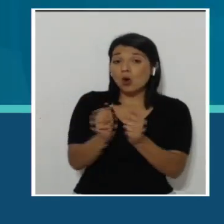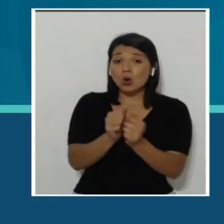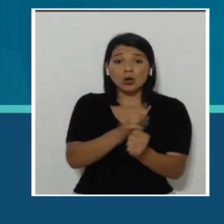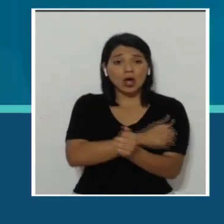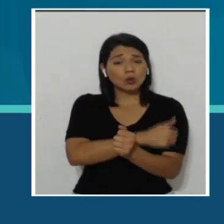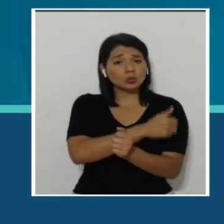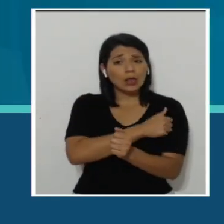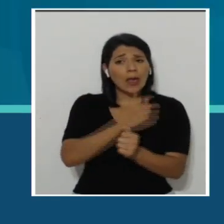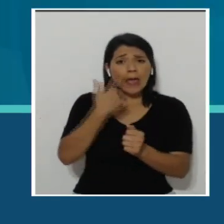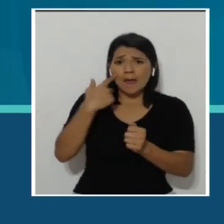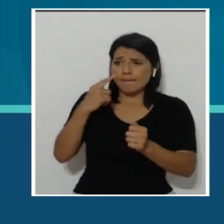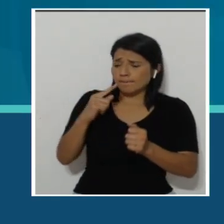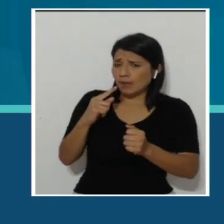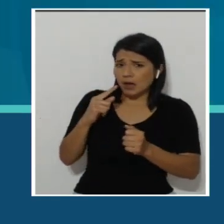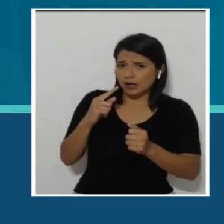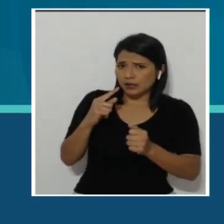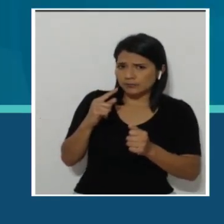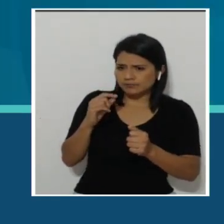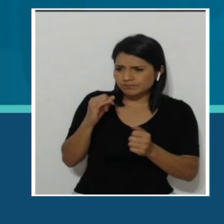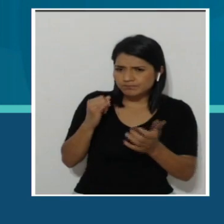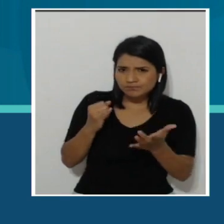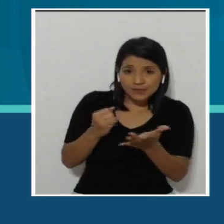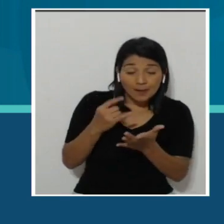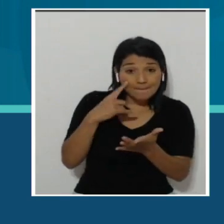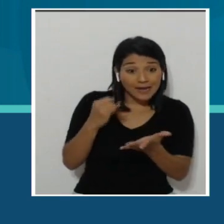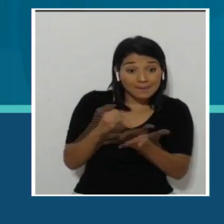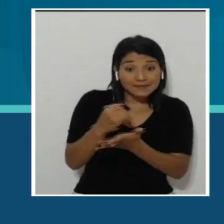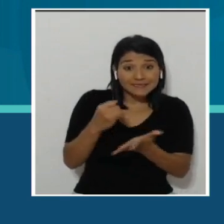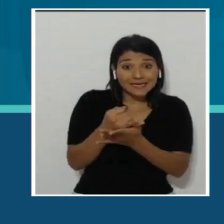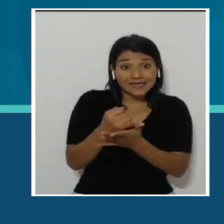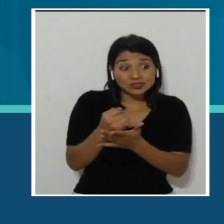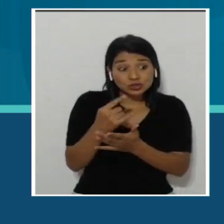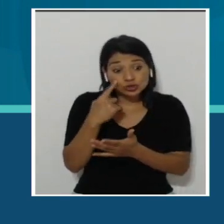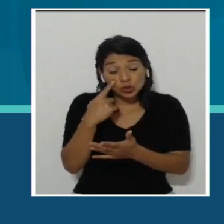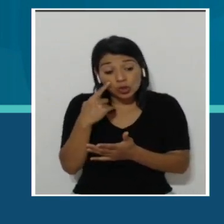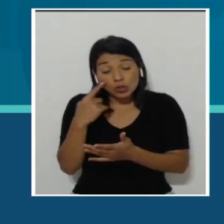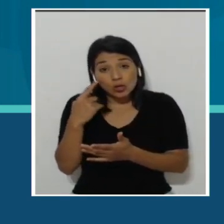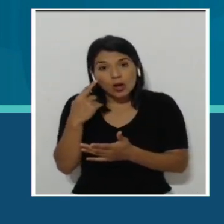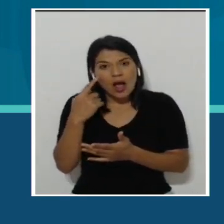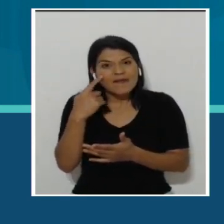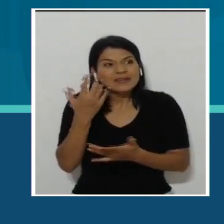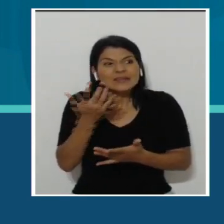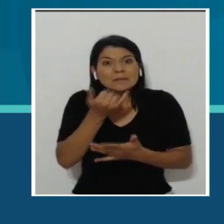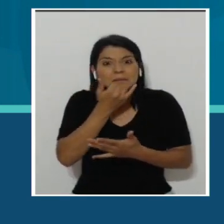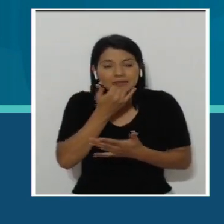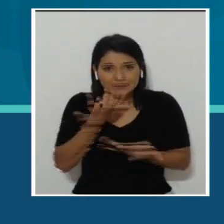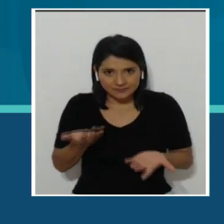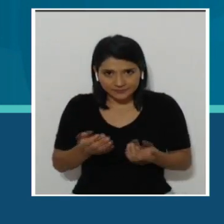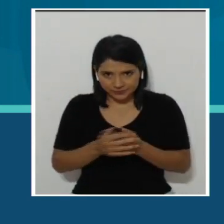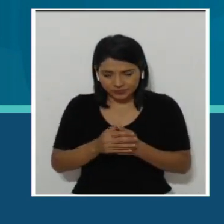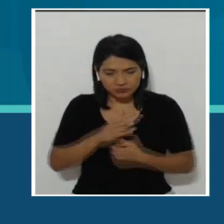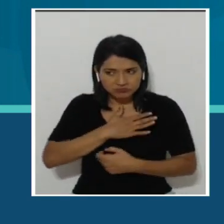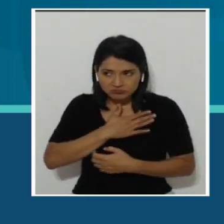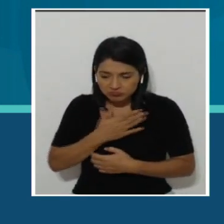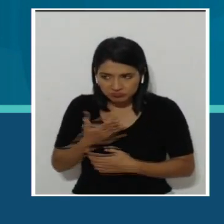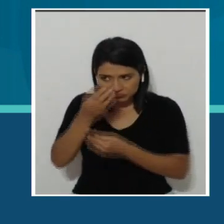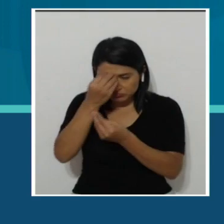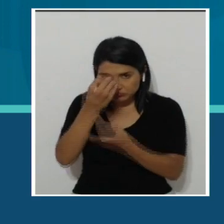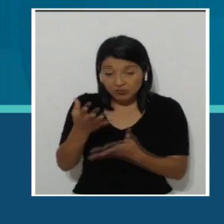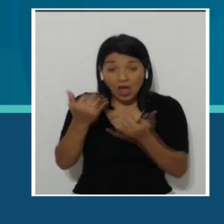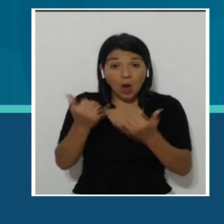y revelar la causa oficial de este trágico accidente. Por ahora, el OIJ e Ingeniería de Bomberos no han podido determinar